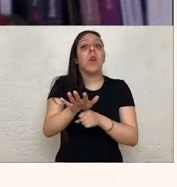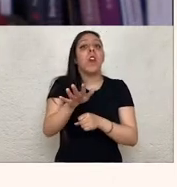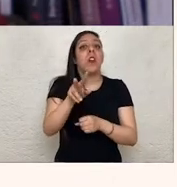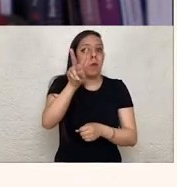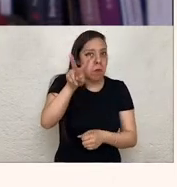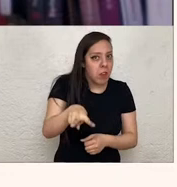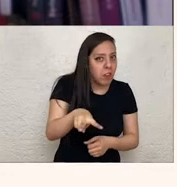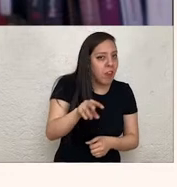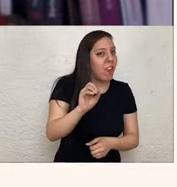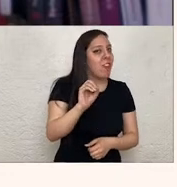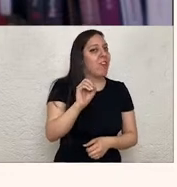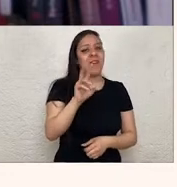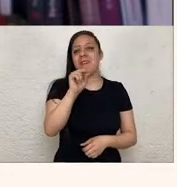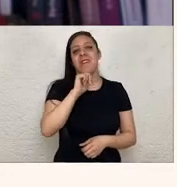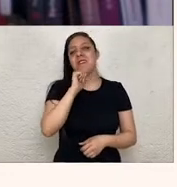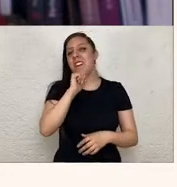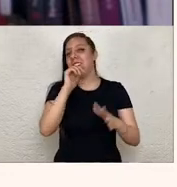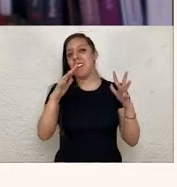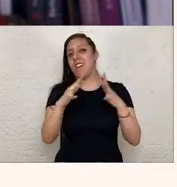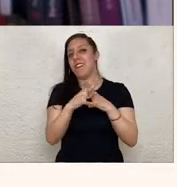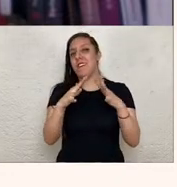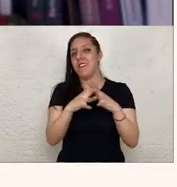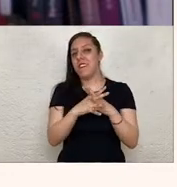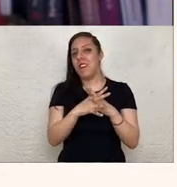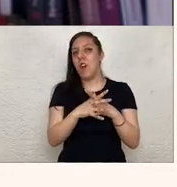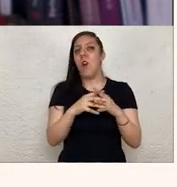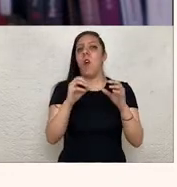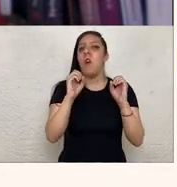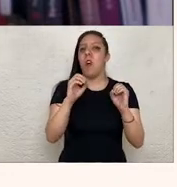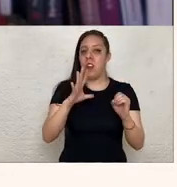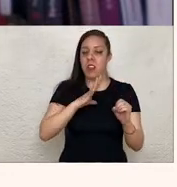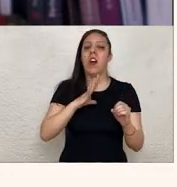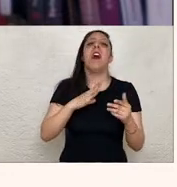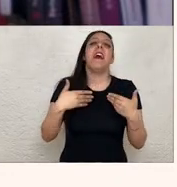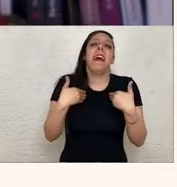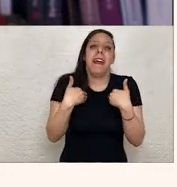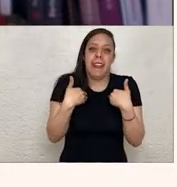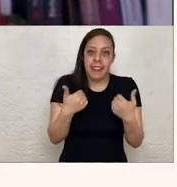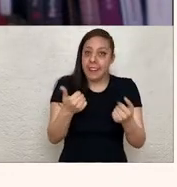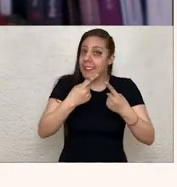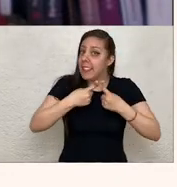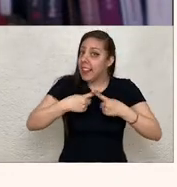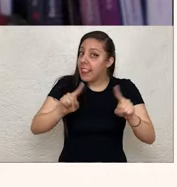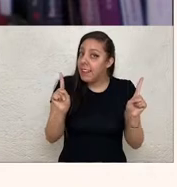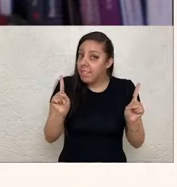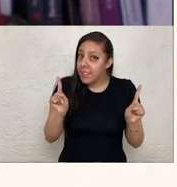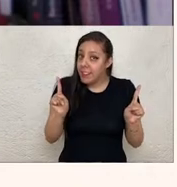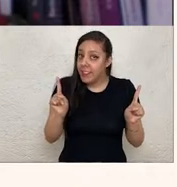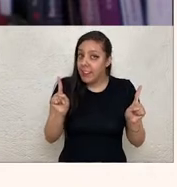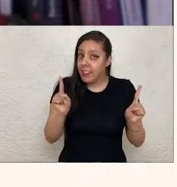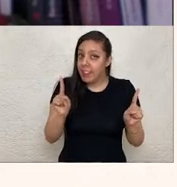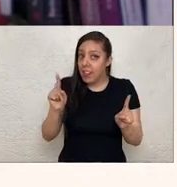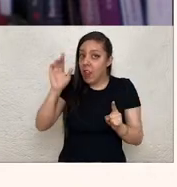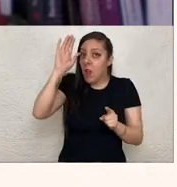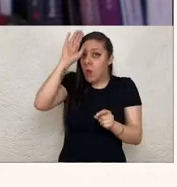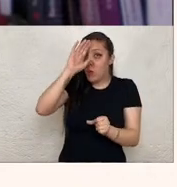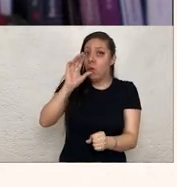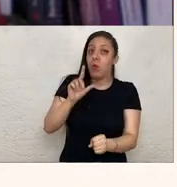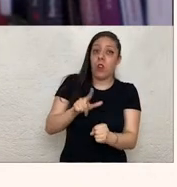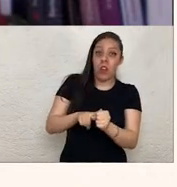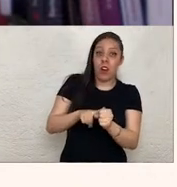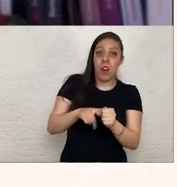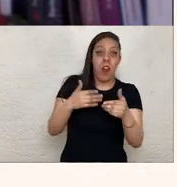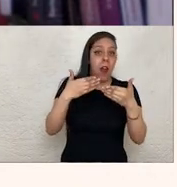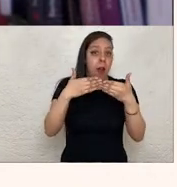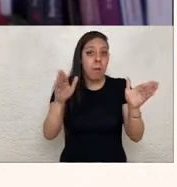el que no hubiese habido guerra, el que hubiera habido otro tipo de entendimiento, el que las culturas se